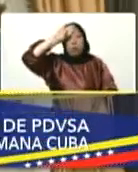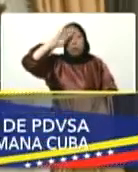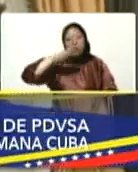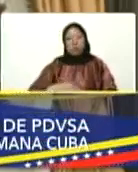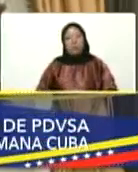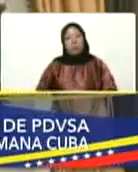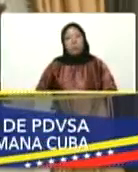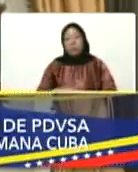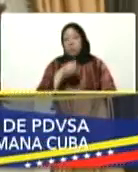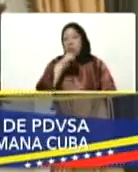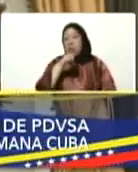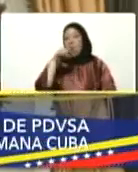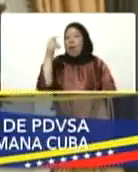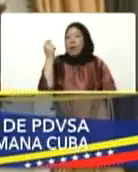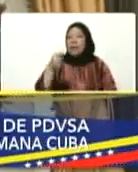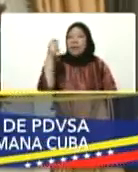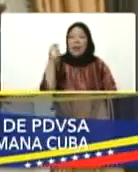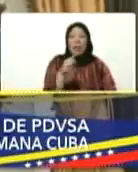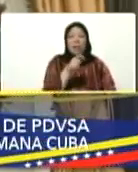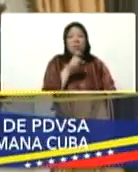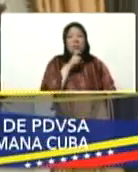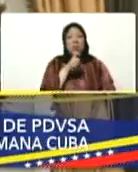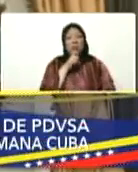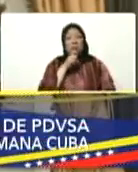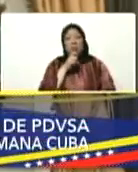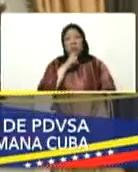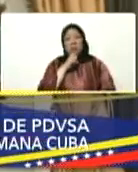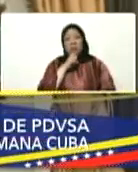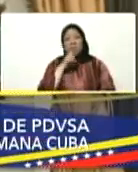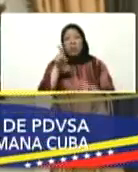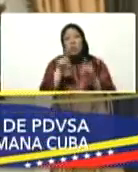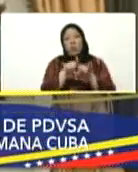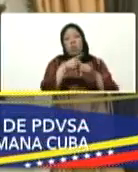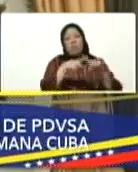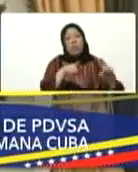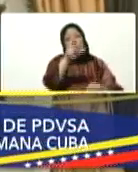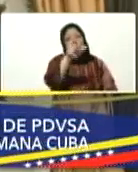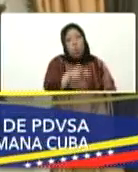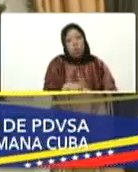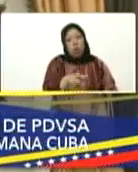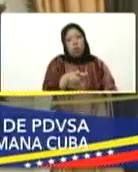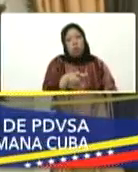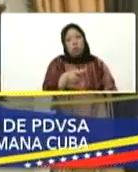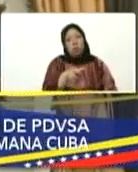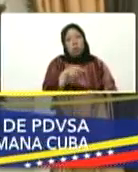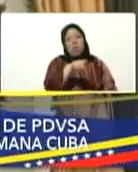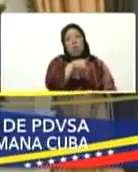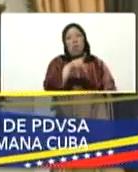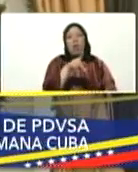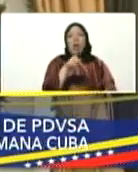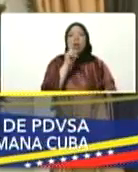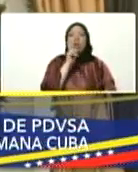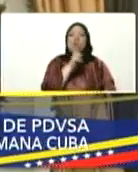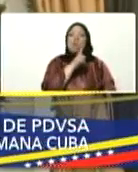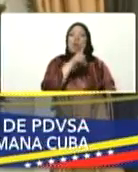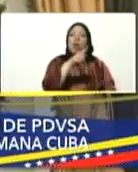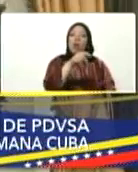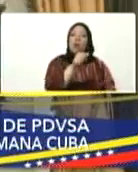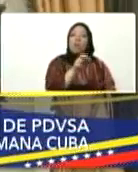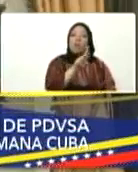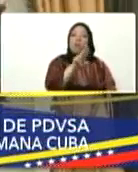Y fue una de las tareas que dijera Francisco Pibidal, el gran Francisco Pibidal, de la